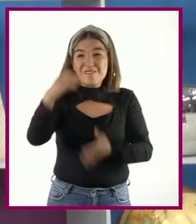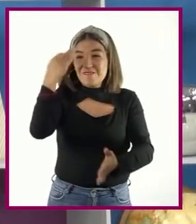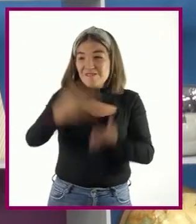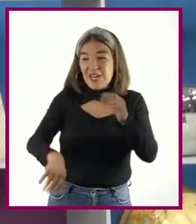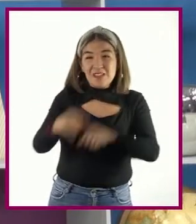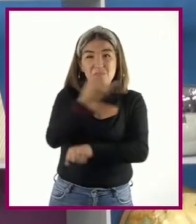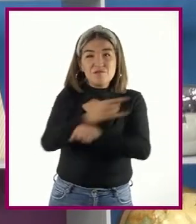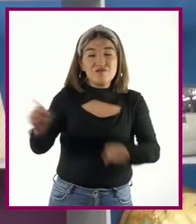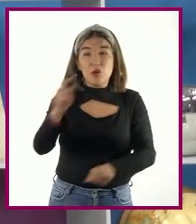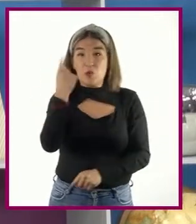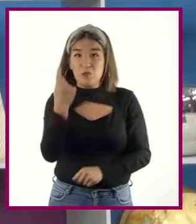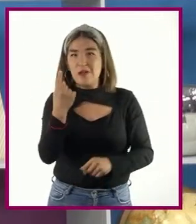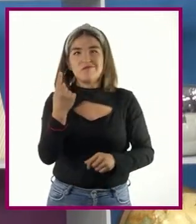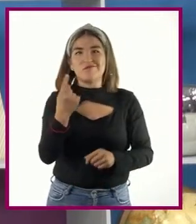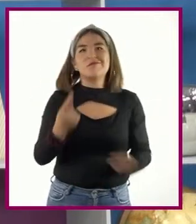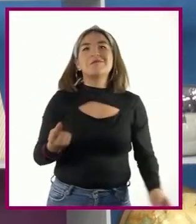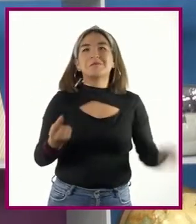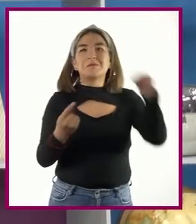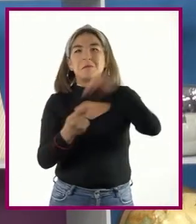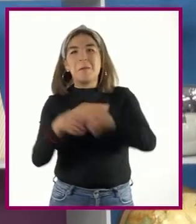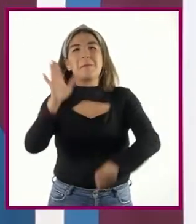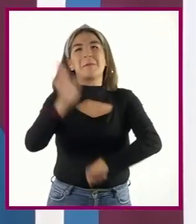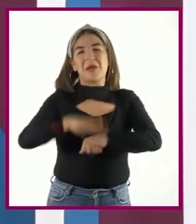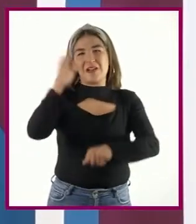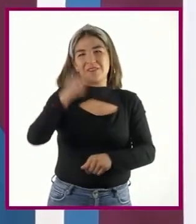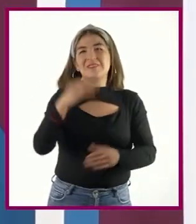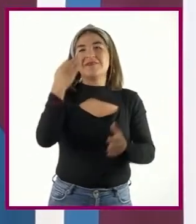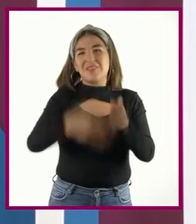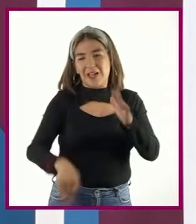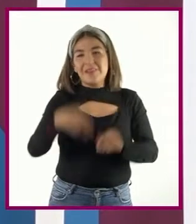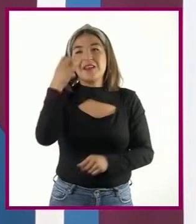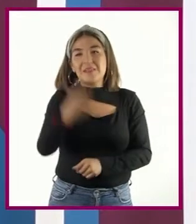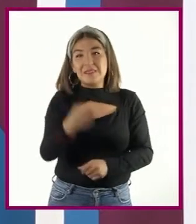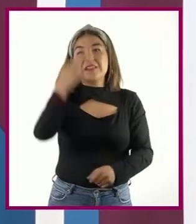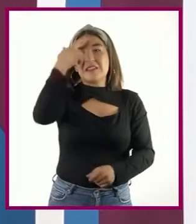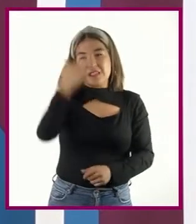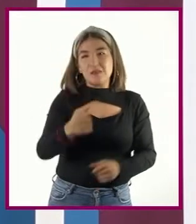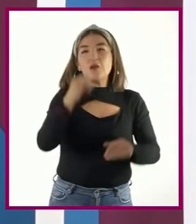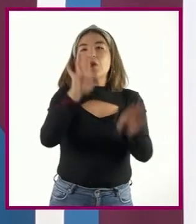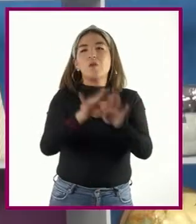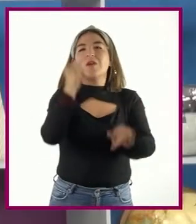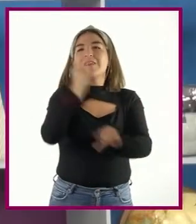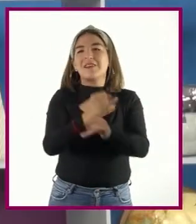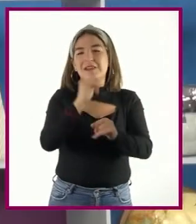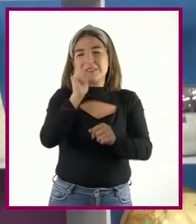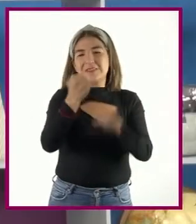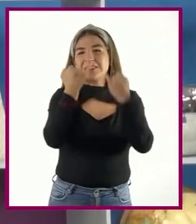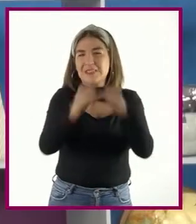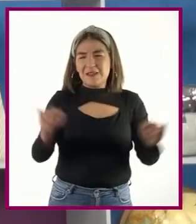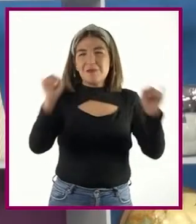violenta solo uno, sino que se impactan varios. Por esta interdependencia de la que hablamos,